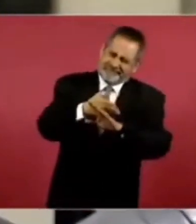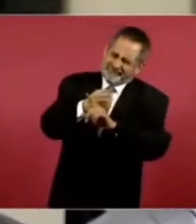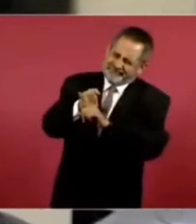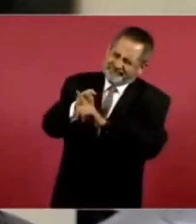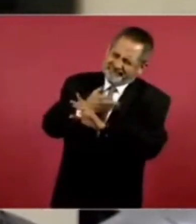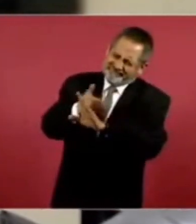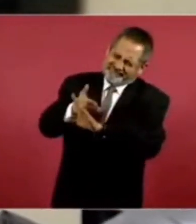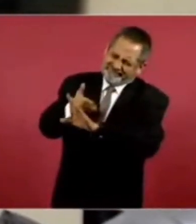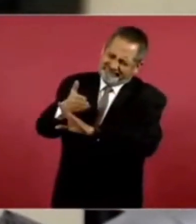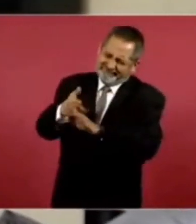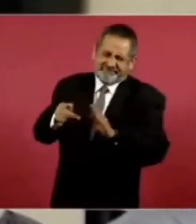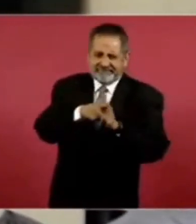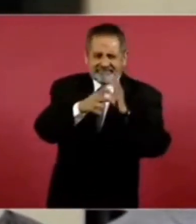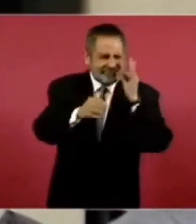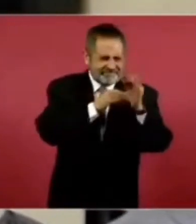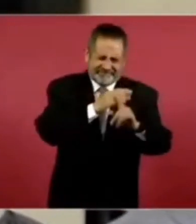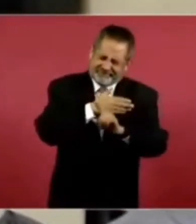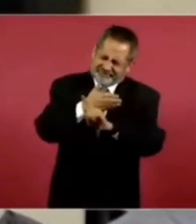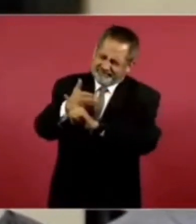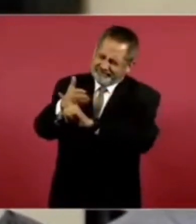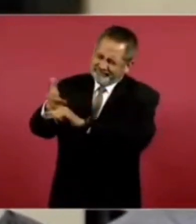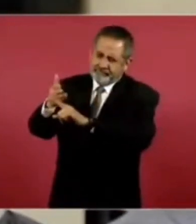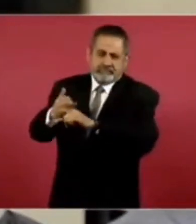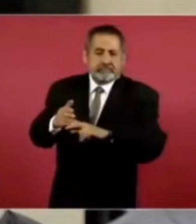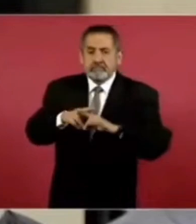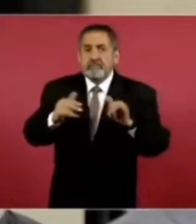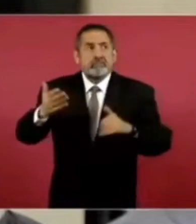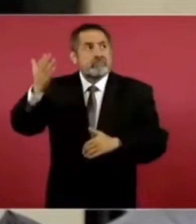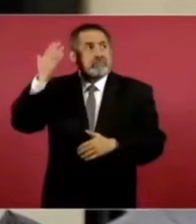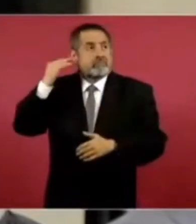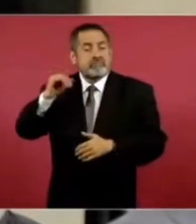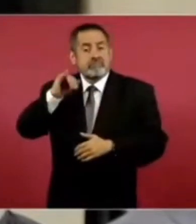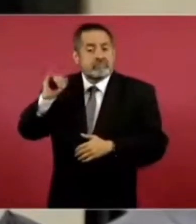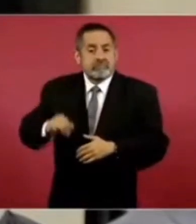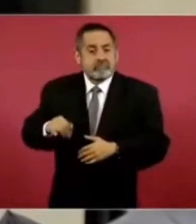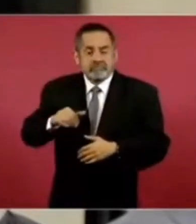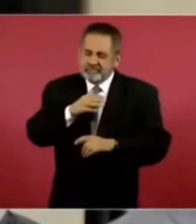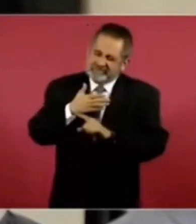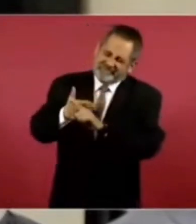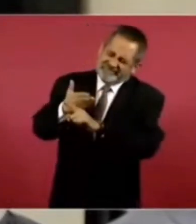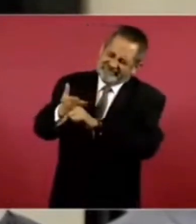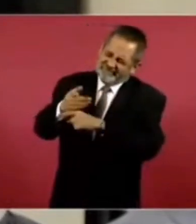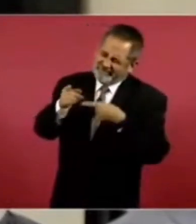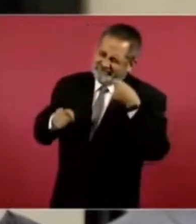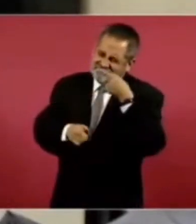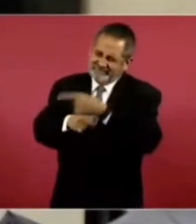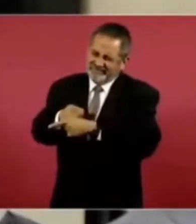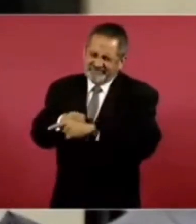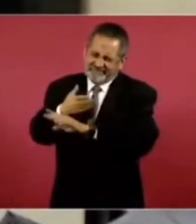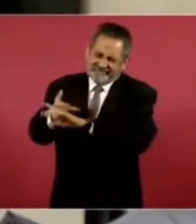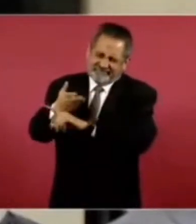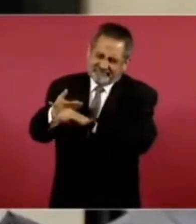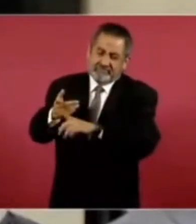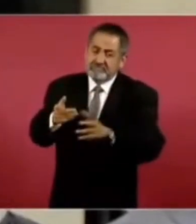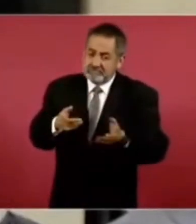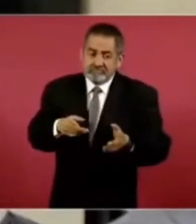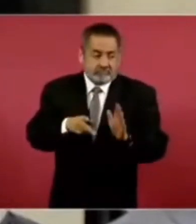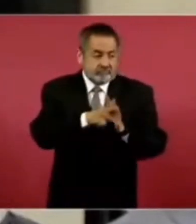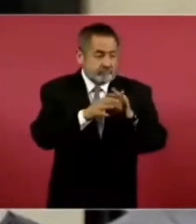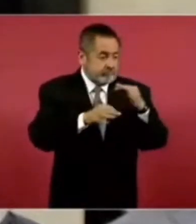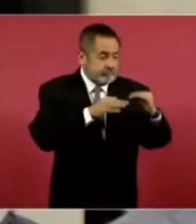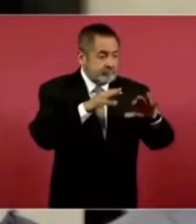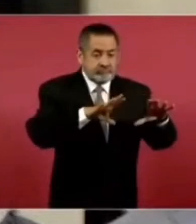comunicación. Prácticamente ningún gobierno mexicano del último siglo fue tan atacado por el conjunto